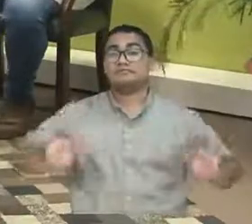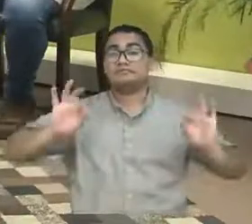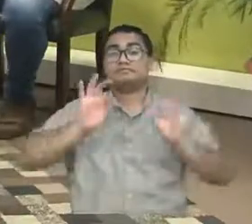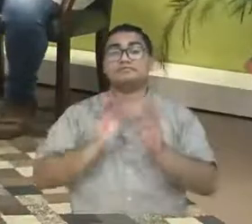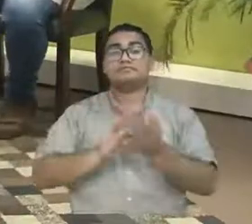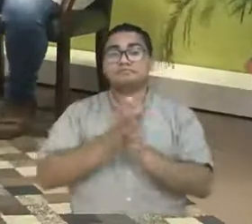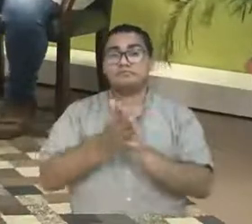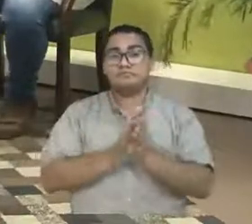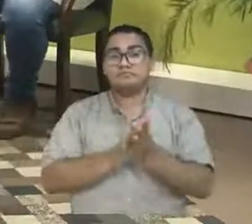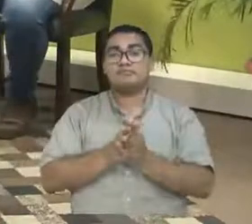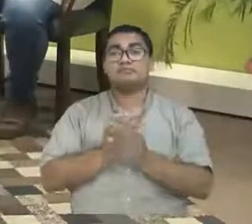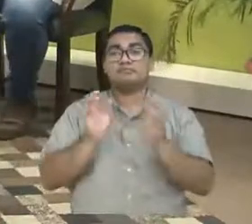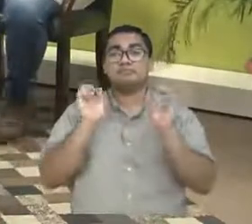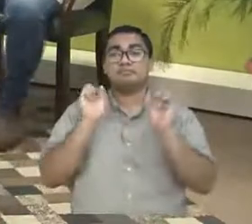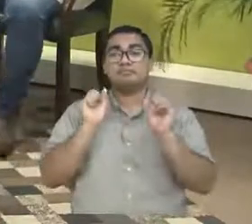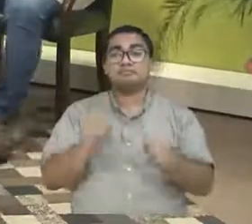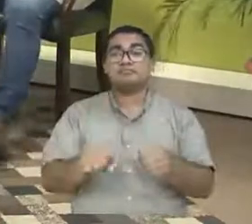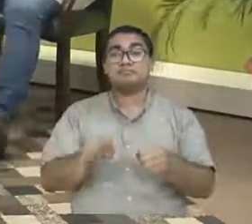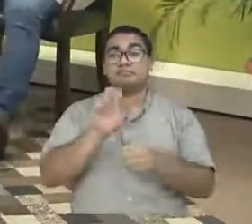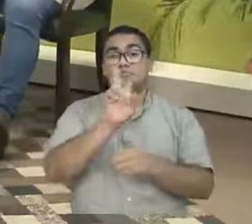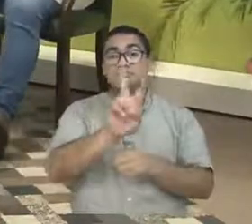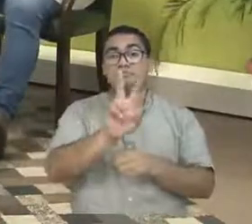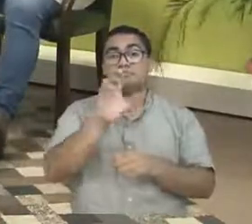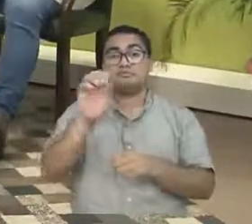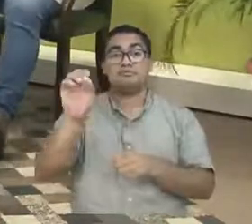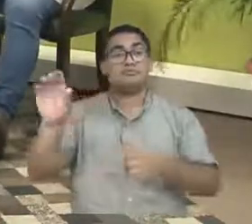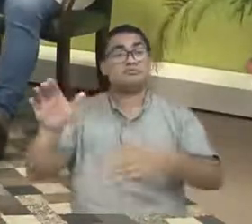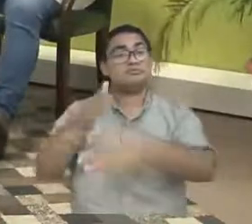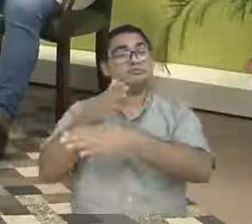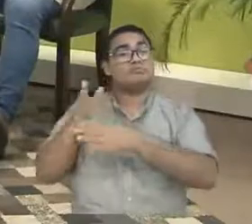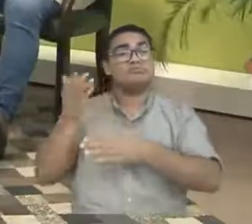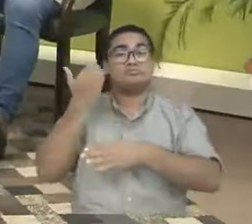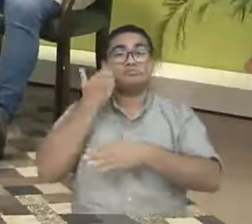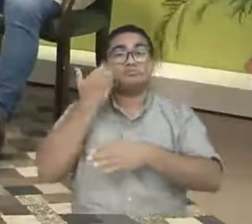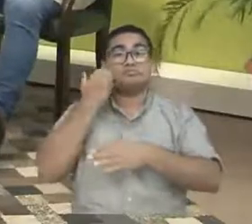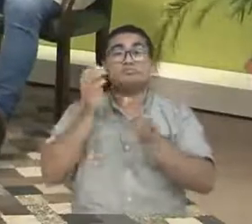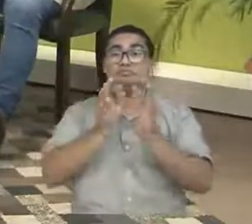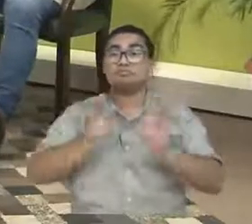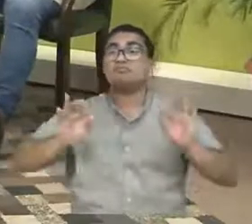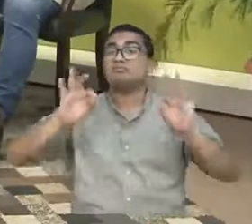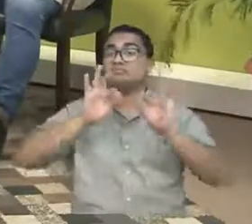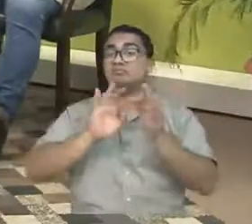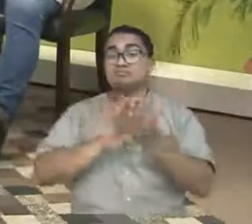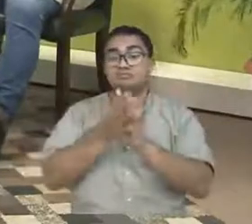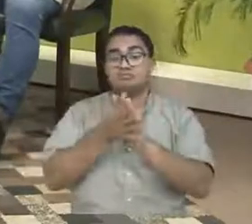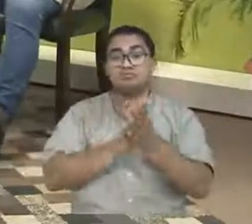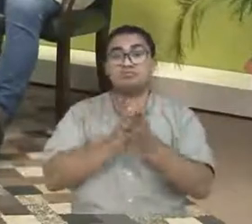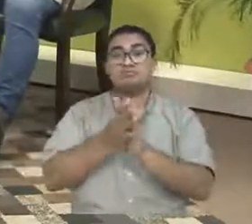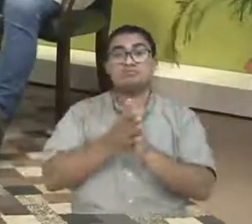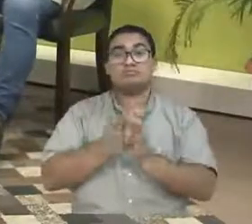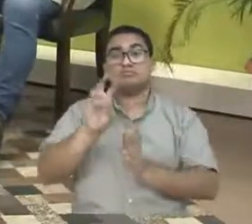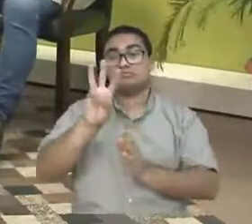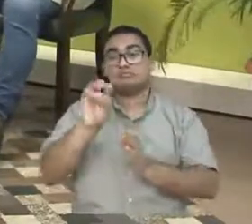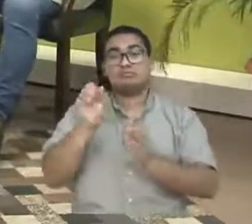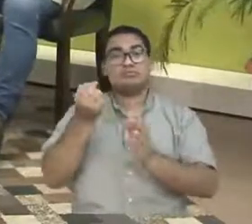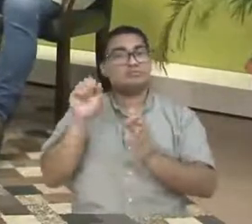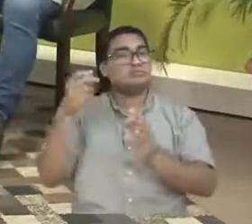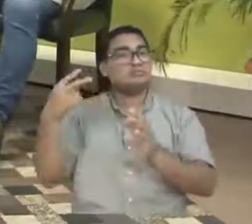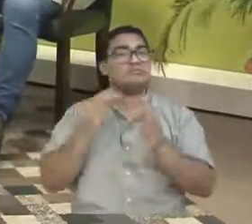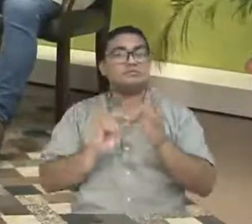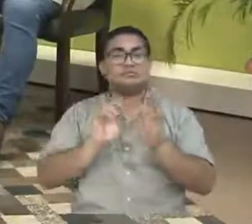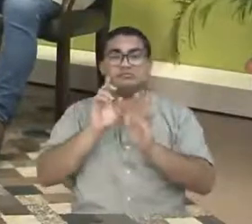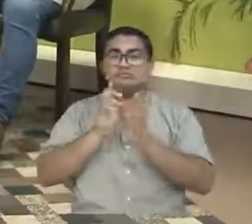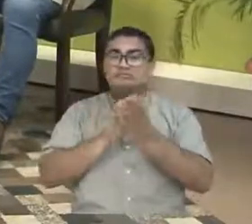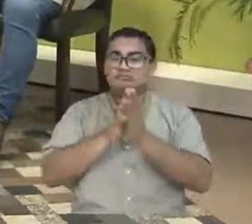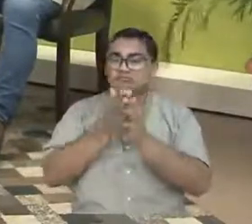podemos llegar hasta prevenir 200 tipos de enfermedades solo por lavarnos las manos más de 30 segundos. Eso es muy